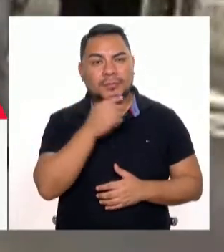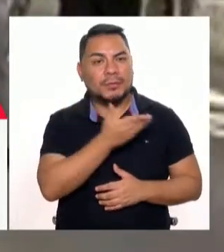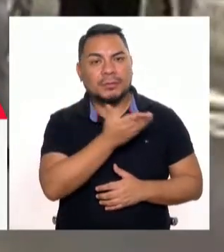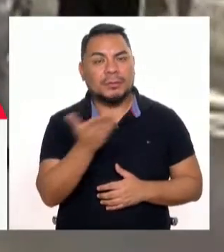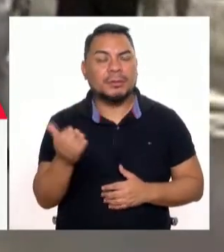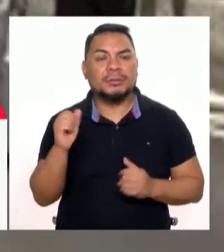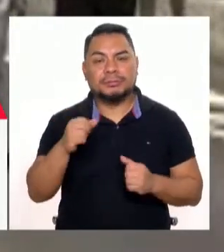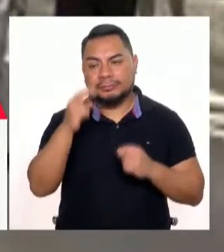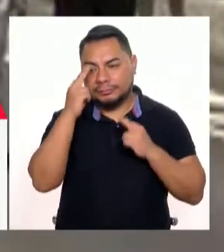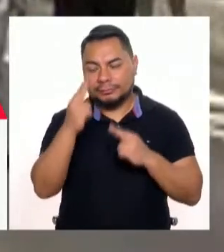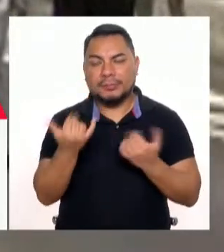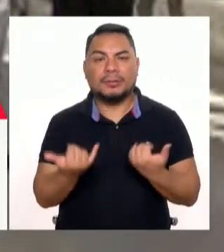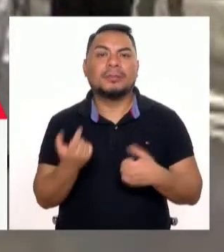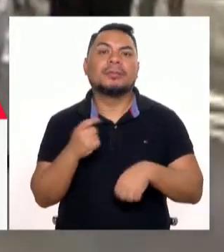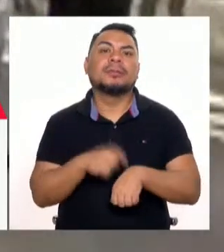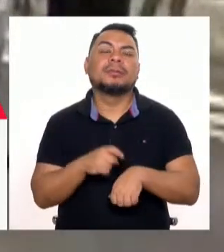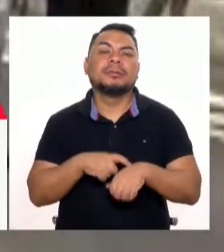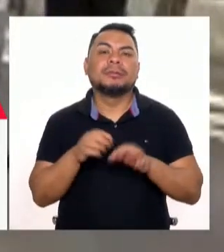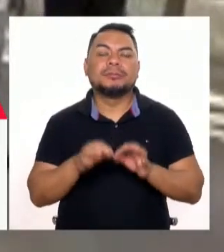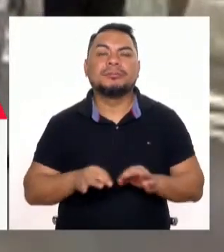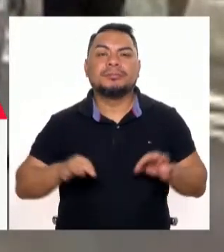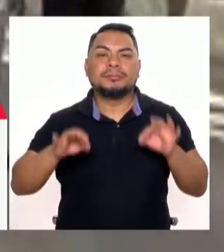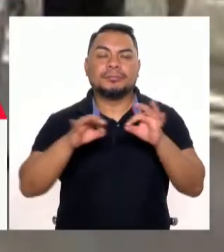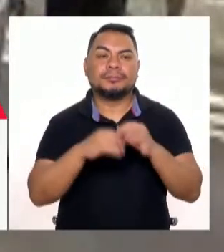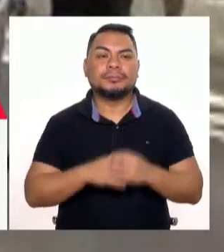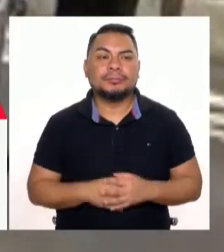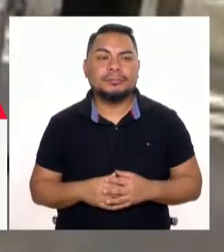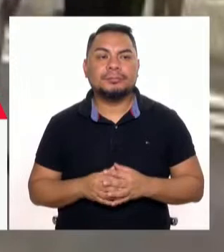honrados en estos momentos importantes